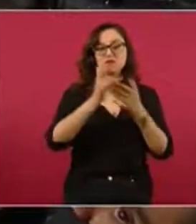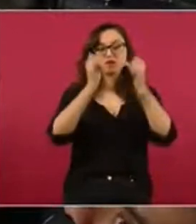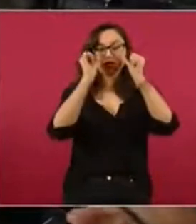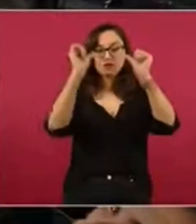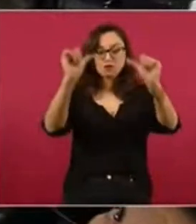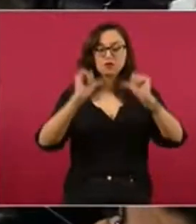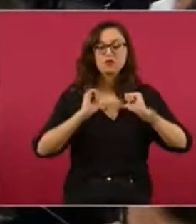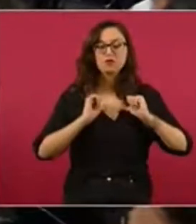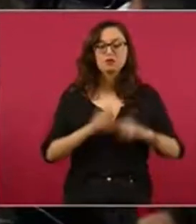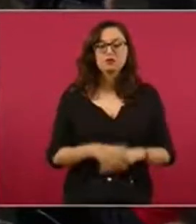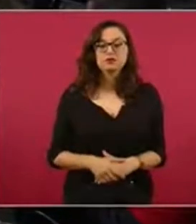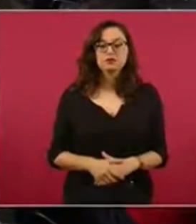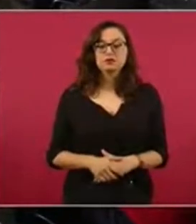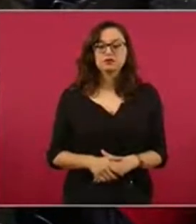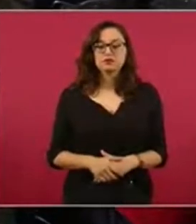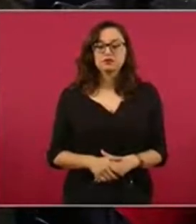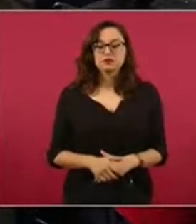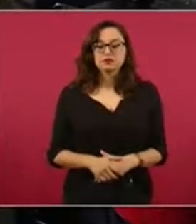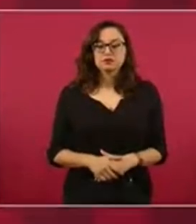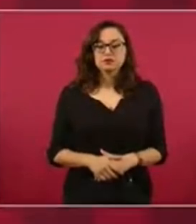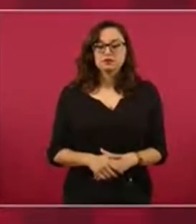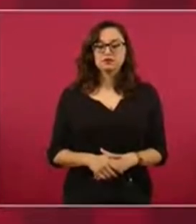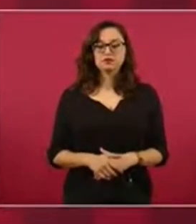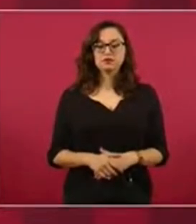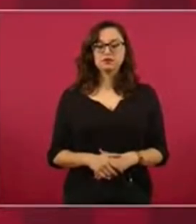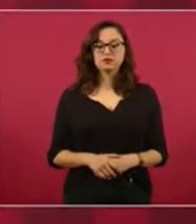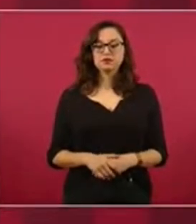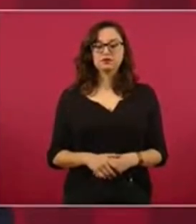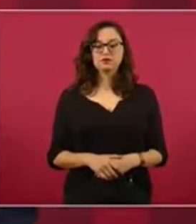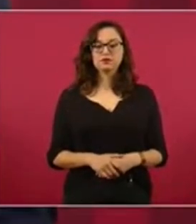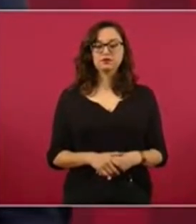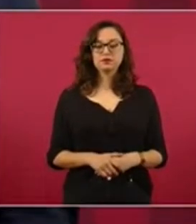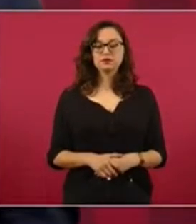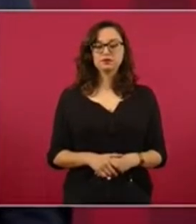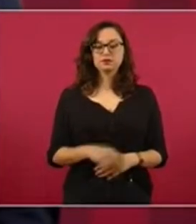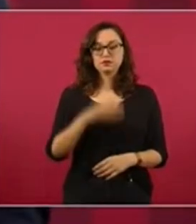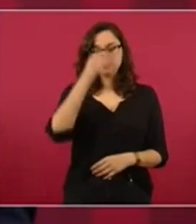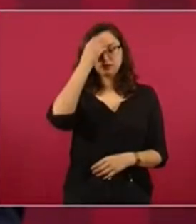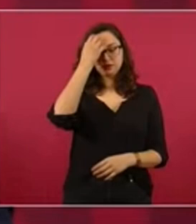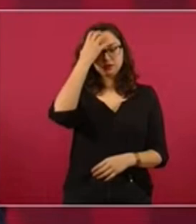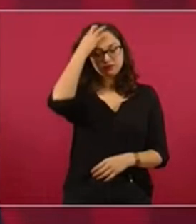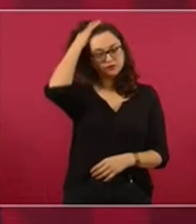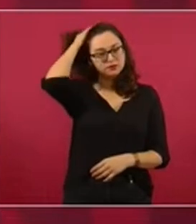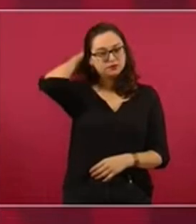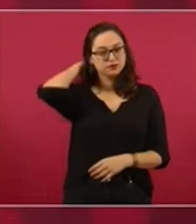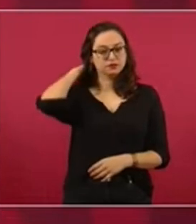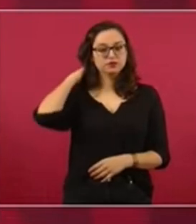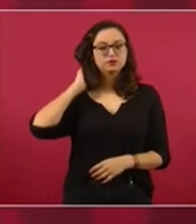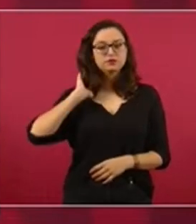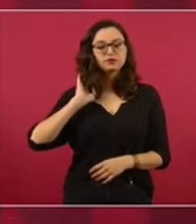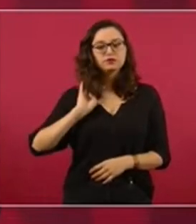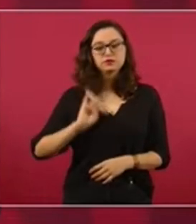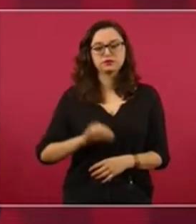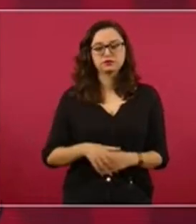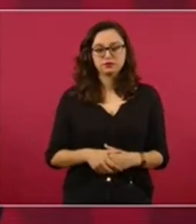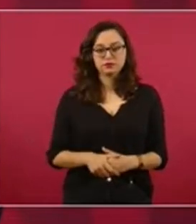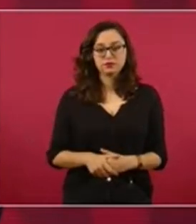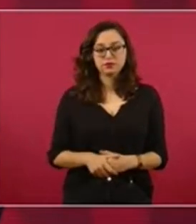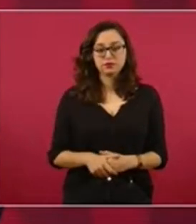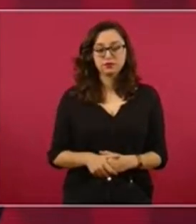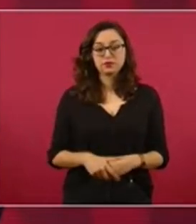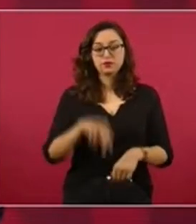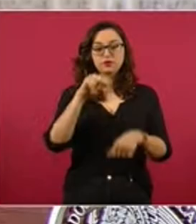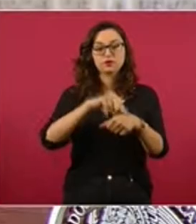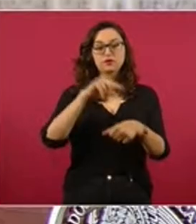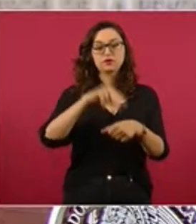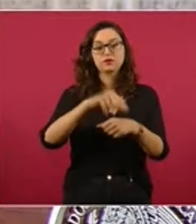bien. Pues vamos a ver con el doctor Alcocer sobre cómo va lo